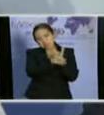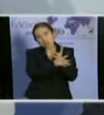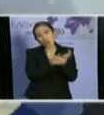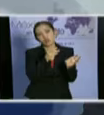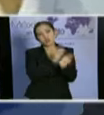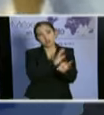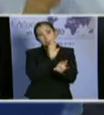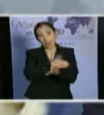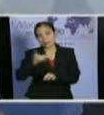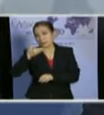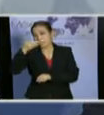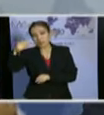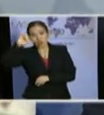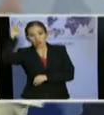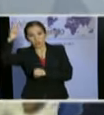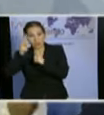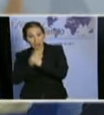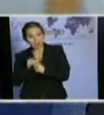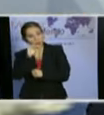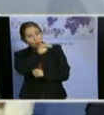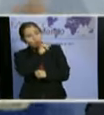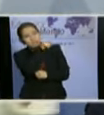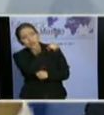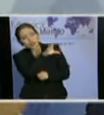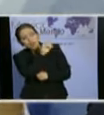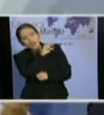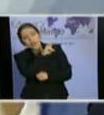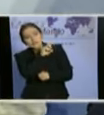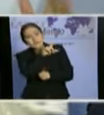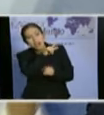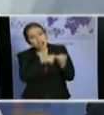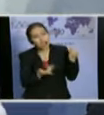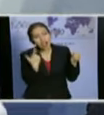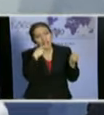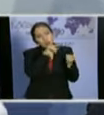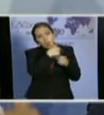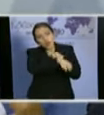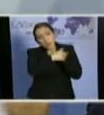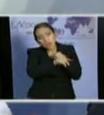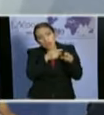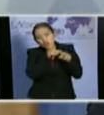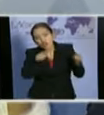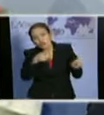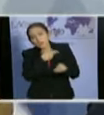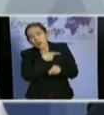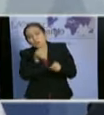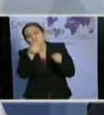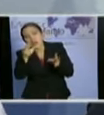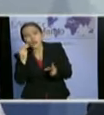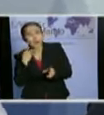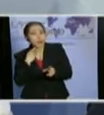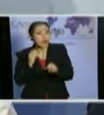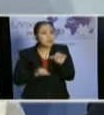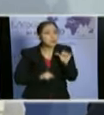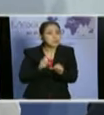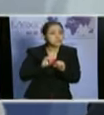que más nos piden afuera, ¿no? Oigan, eso del Coneval, de que sus indicadores de medición de la pobreza y de la política